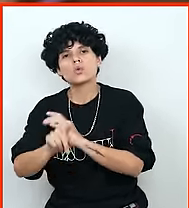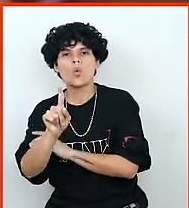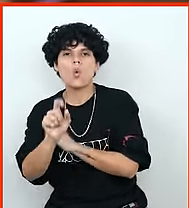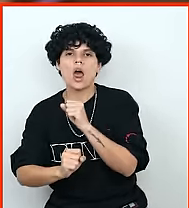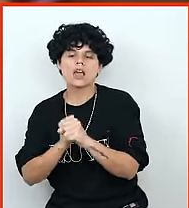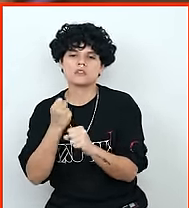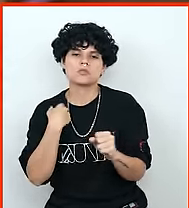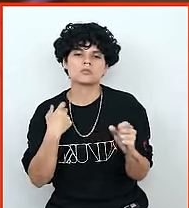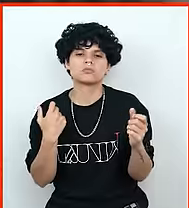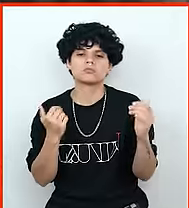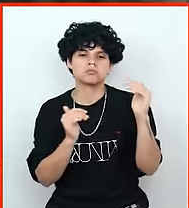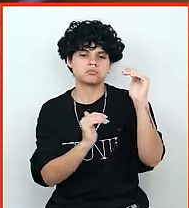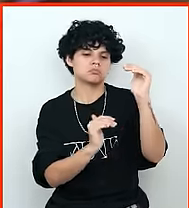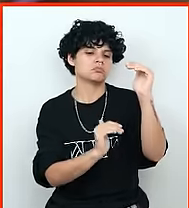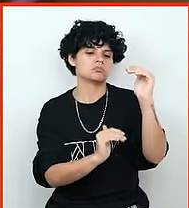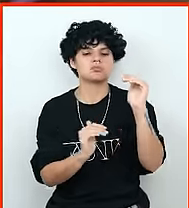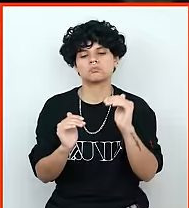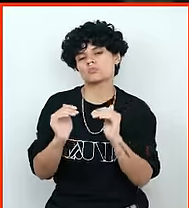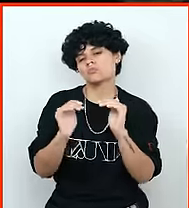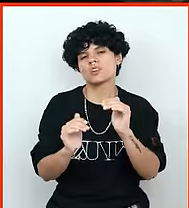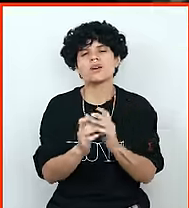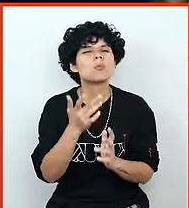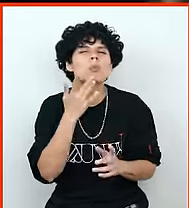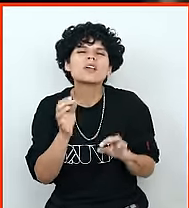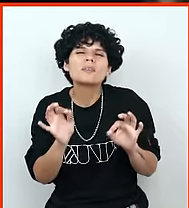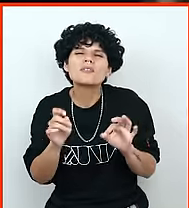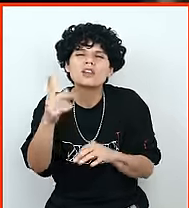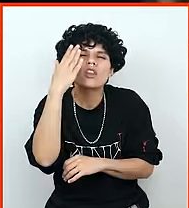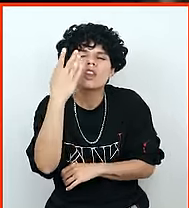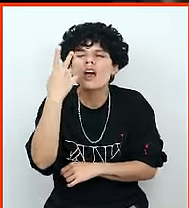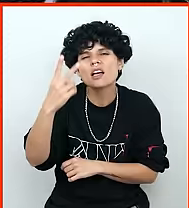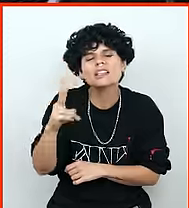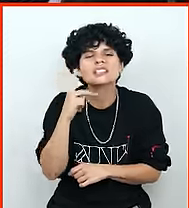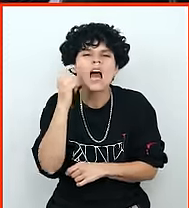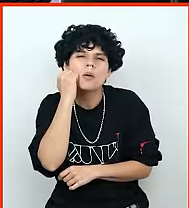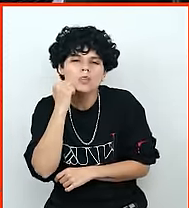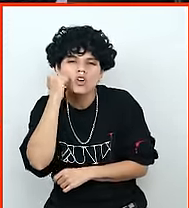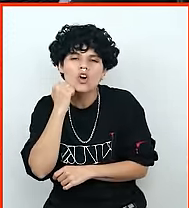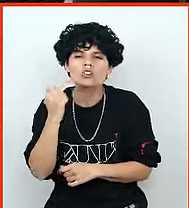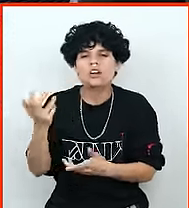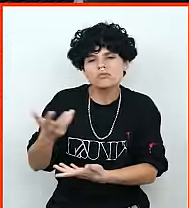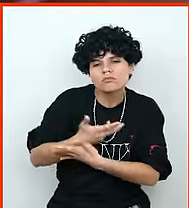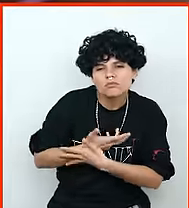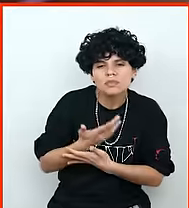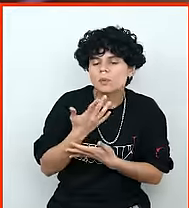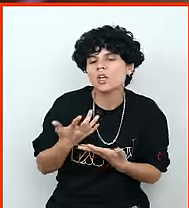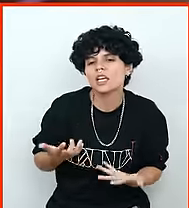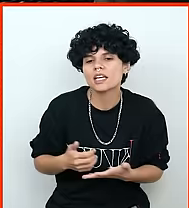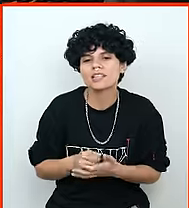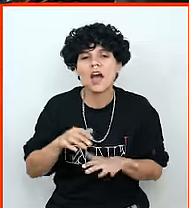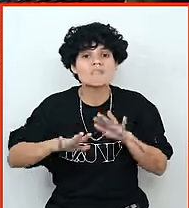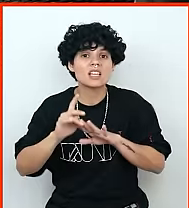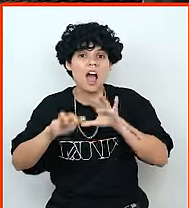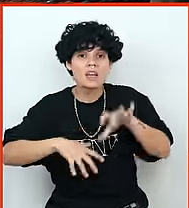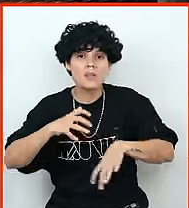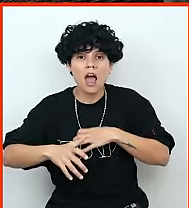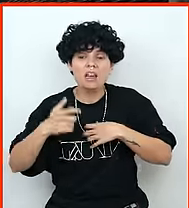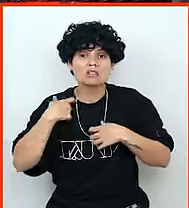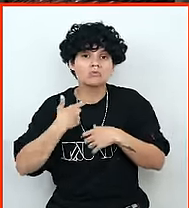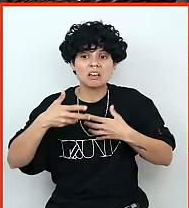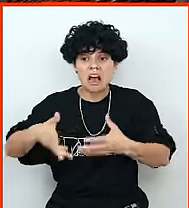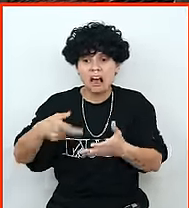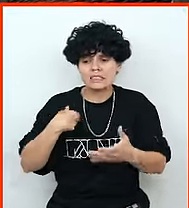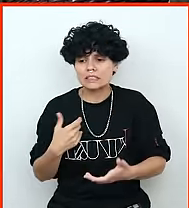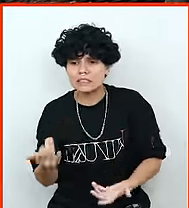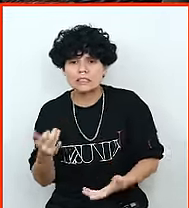tiene como un añito. Ya. Un año y medio. Y un día perfecto, ¿por qué te hacen el día? Son amorosas. Lo que pasa es que yo de repente como que rescato animales